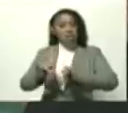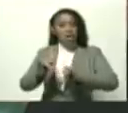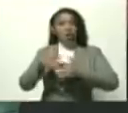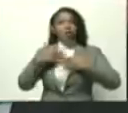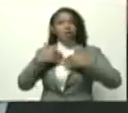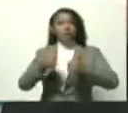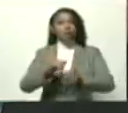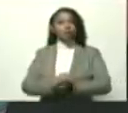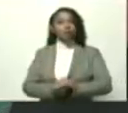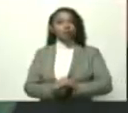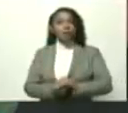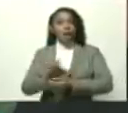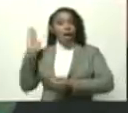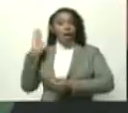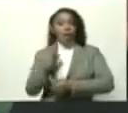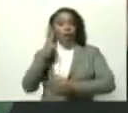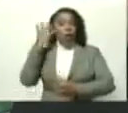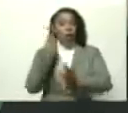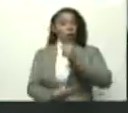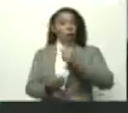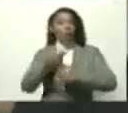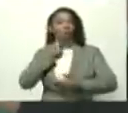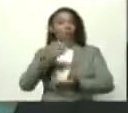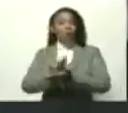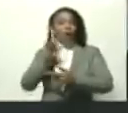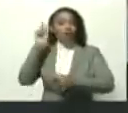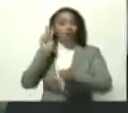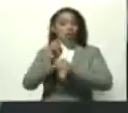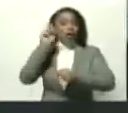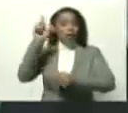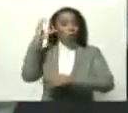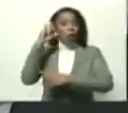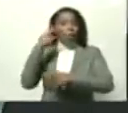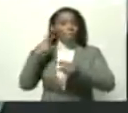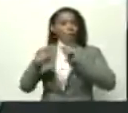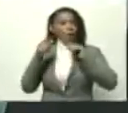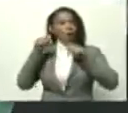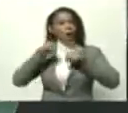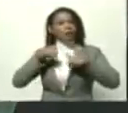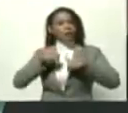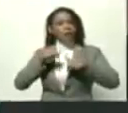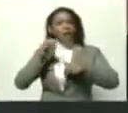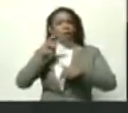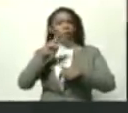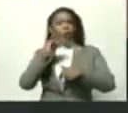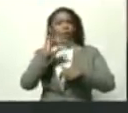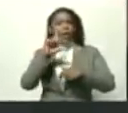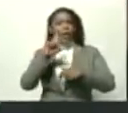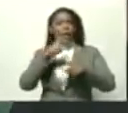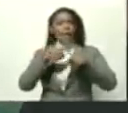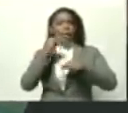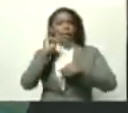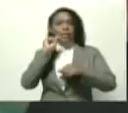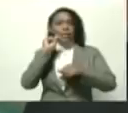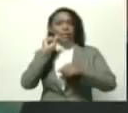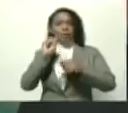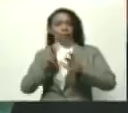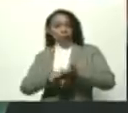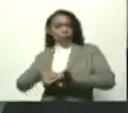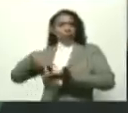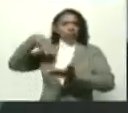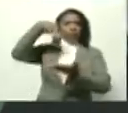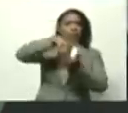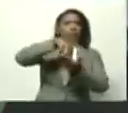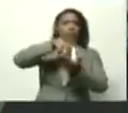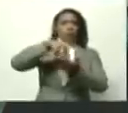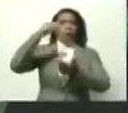salud, y que vinieron huyendo de la muerte y de la violencia allá en Colombia. Pero justamente Wilexis, comillas, se alza